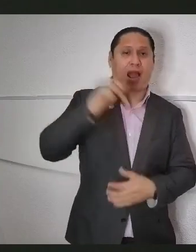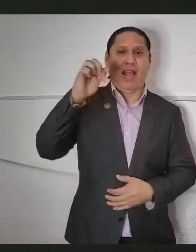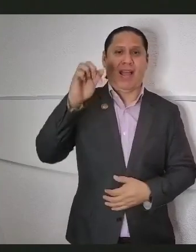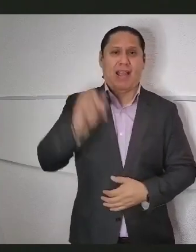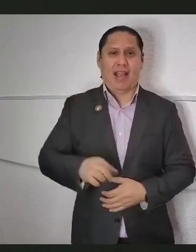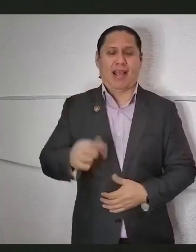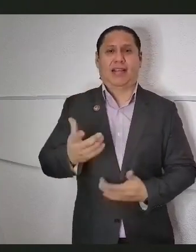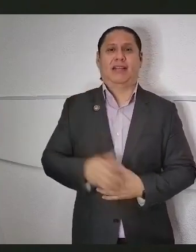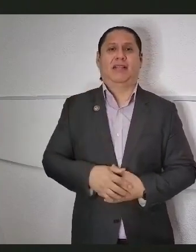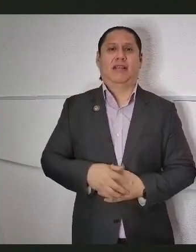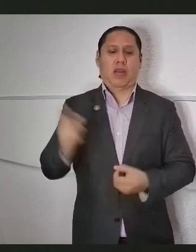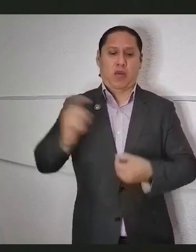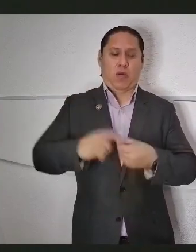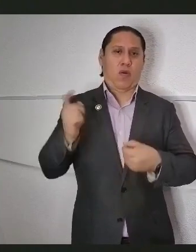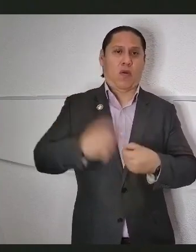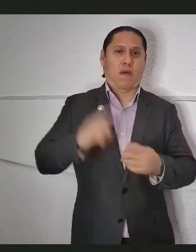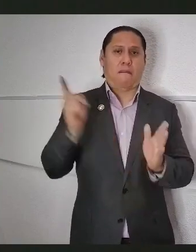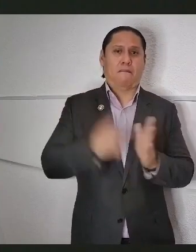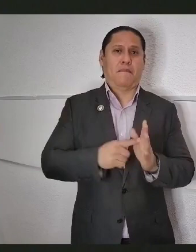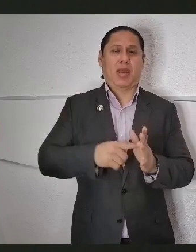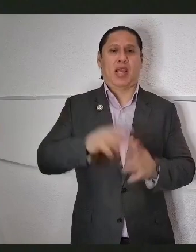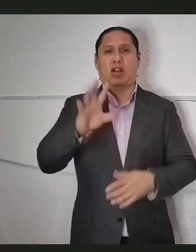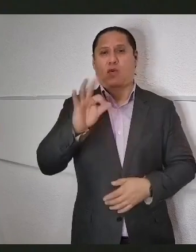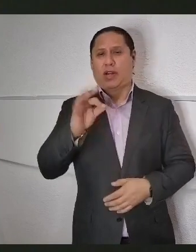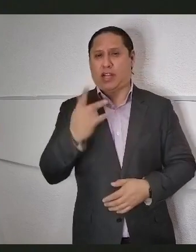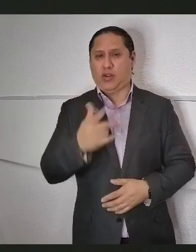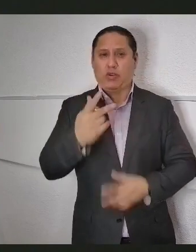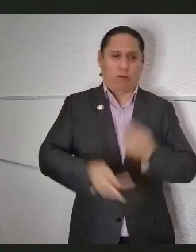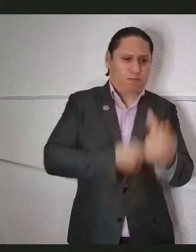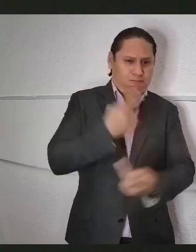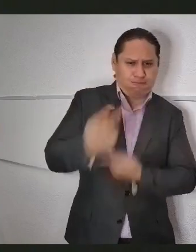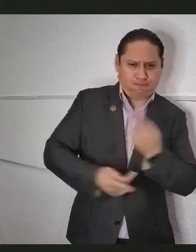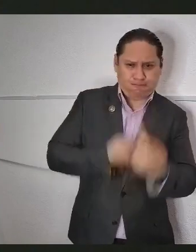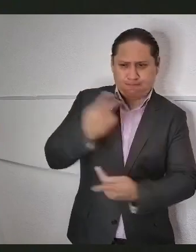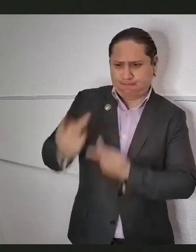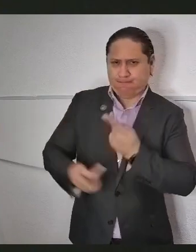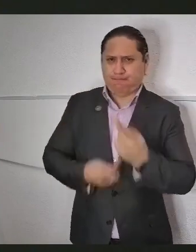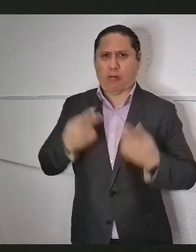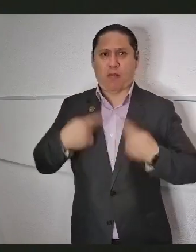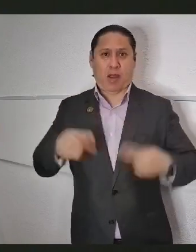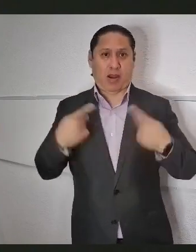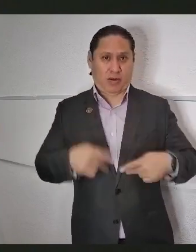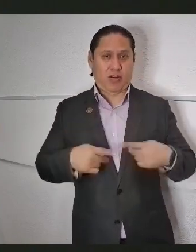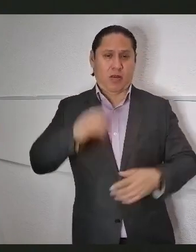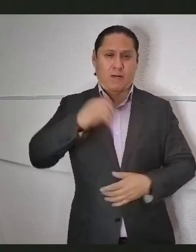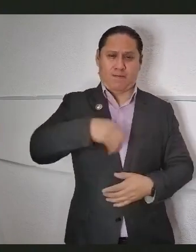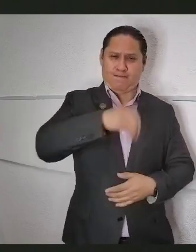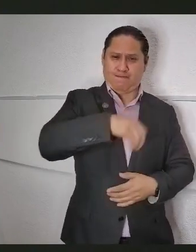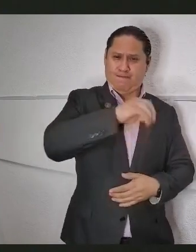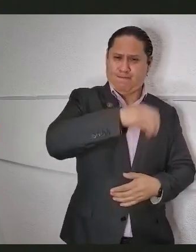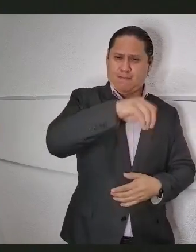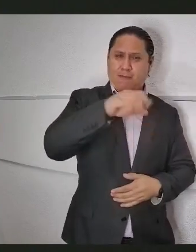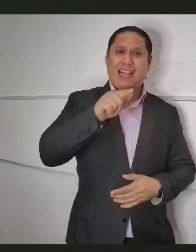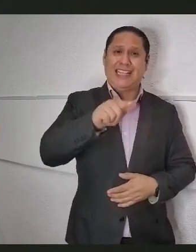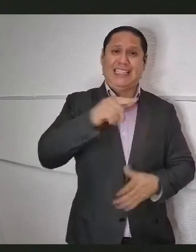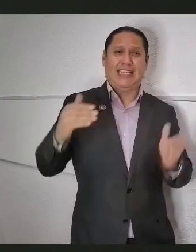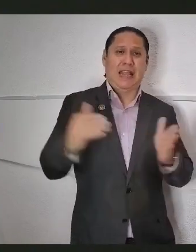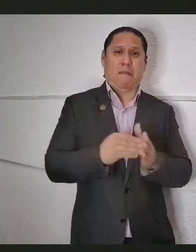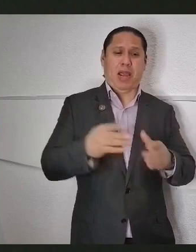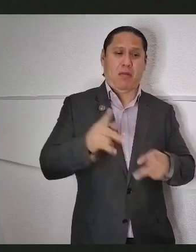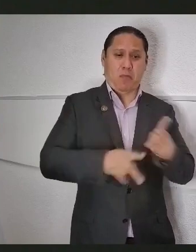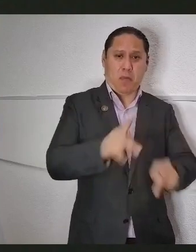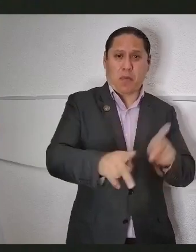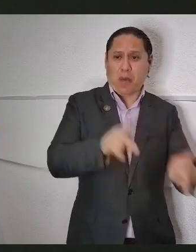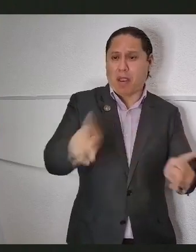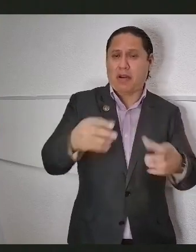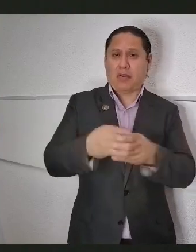participaron 1,844 entrevistadoras y entrevistadores que recorrieron 17,000 localidades rurales